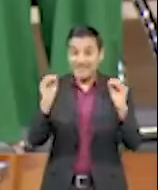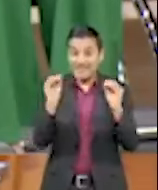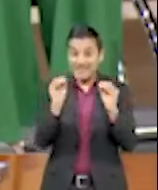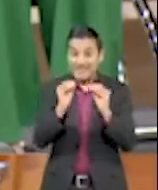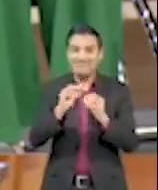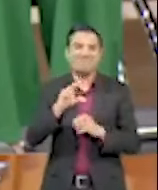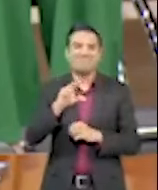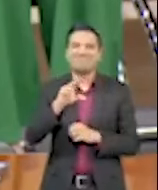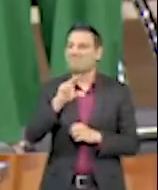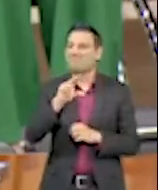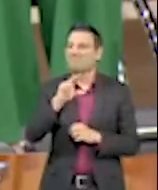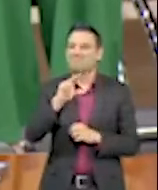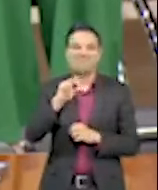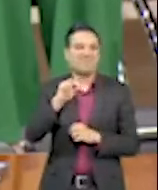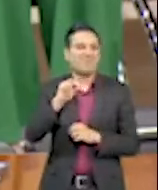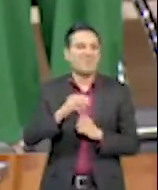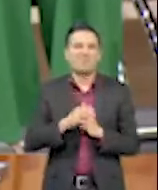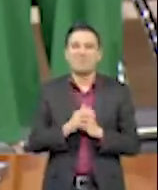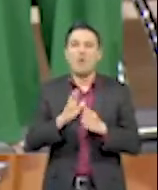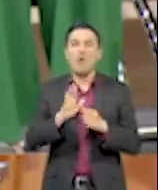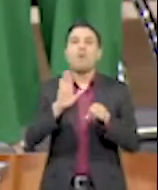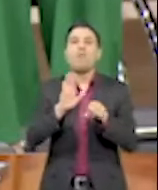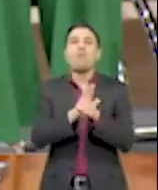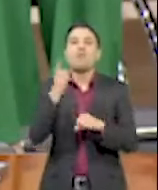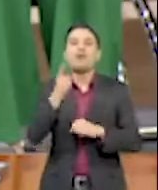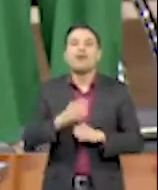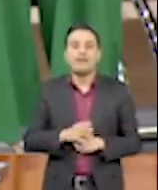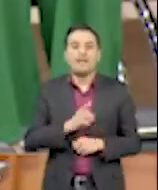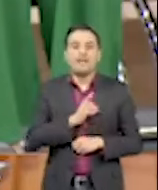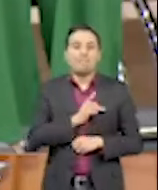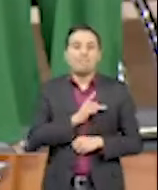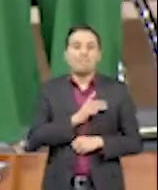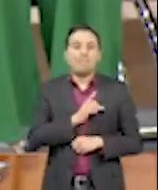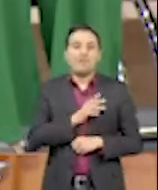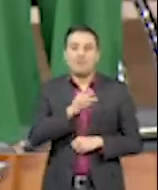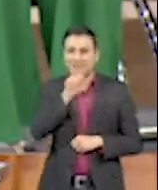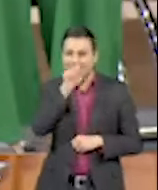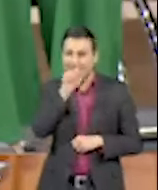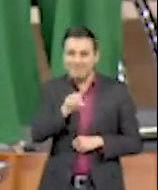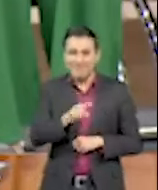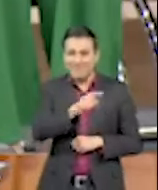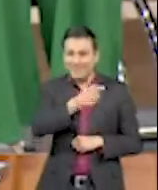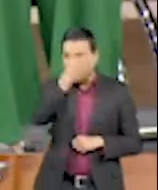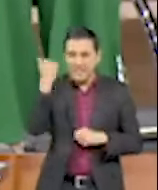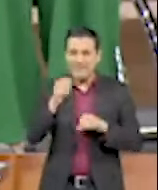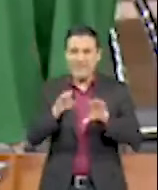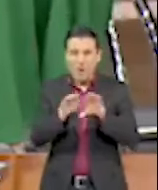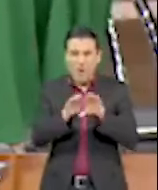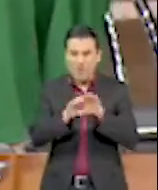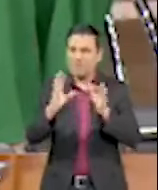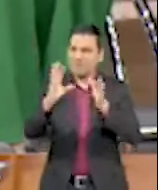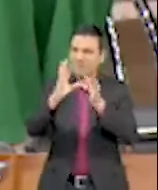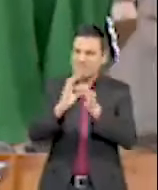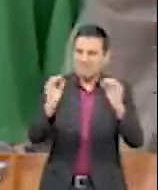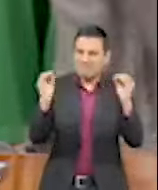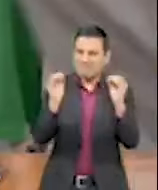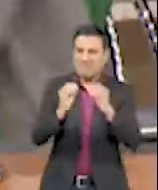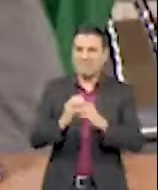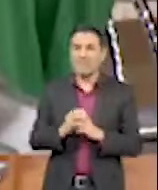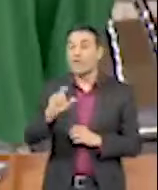a ir a debatir porque tiene miedo, porque además es muy mala para el debate y porque, como dijo Xóchitl